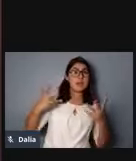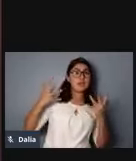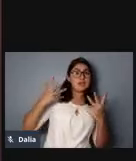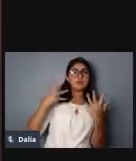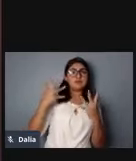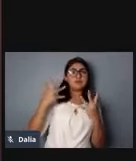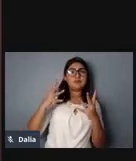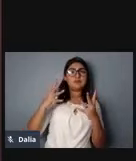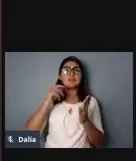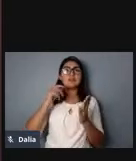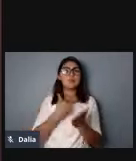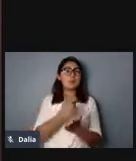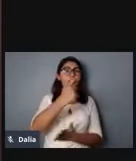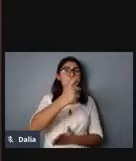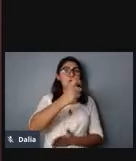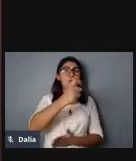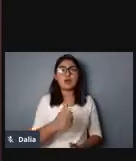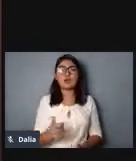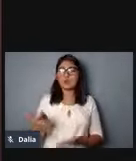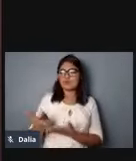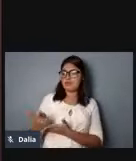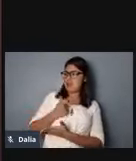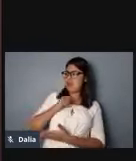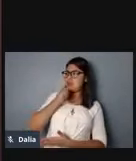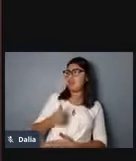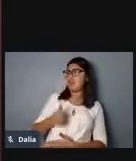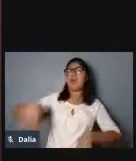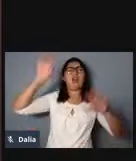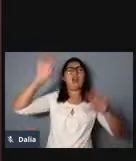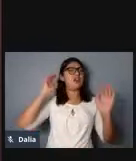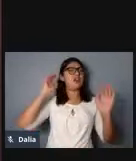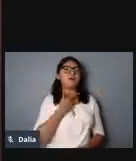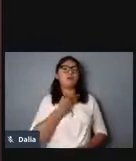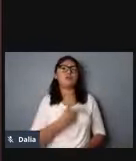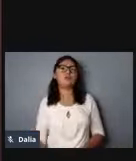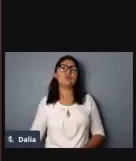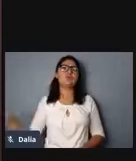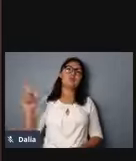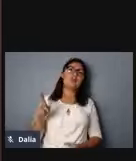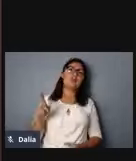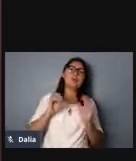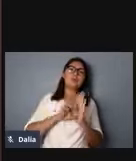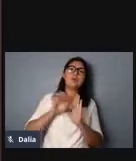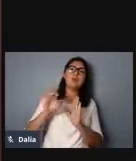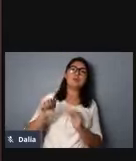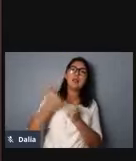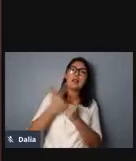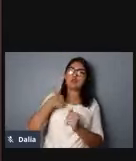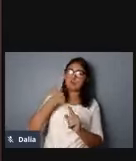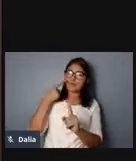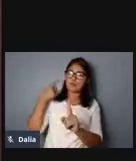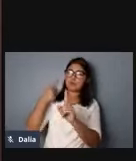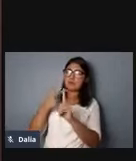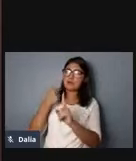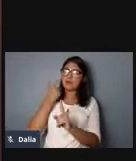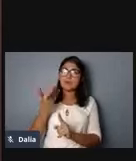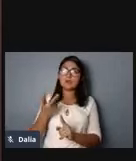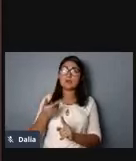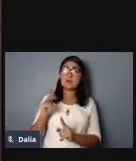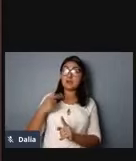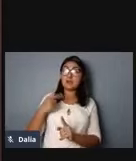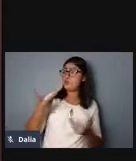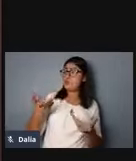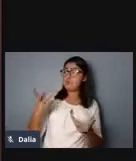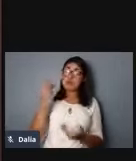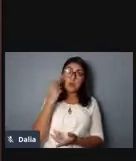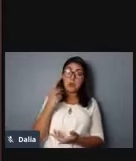no se nos da determinada cosa, entonces perdemos el compromiso. Hay una desmotivación,